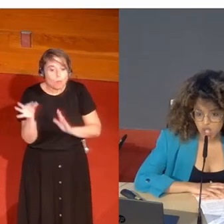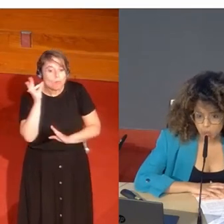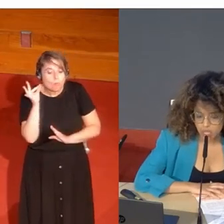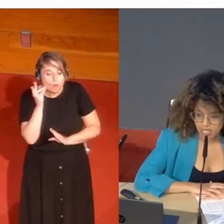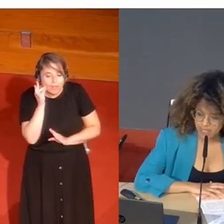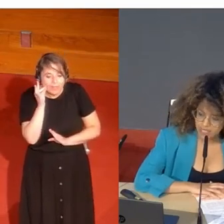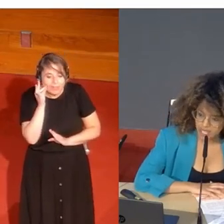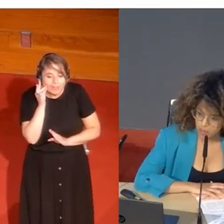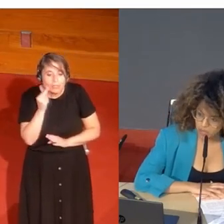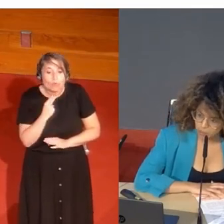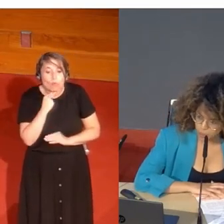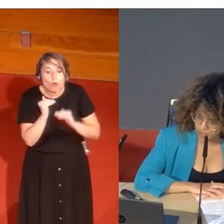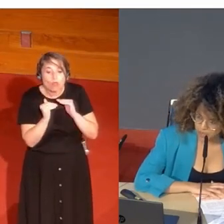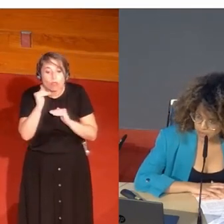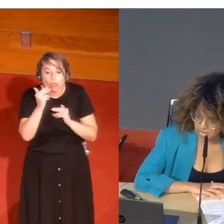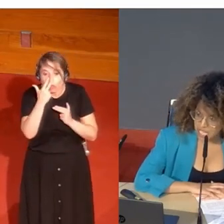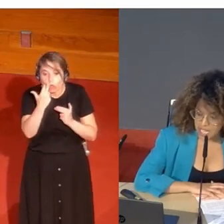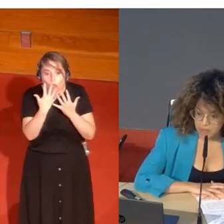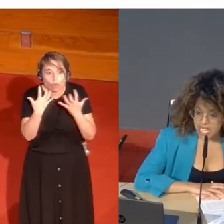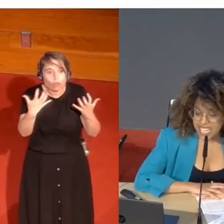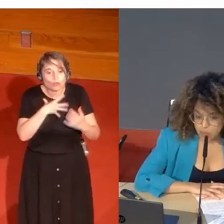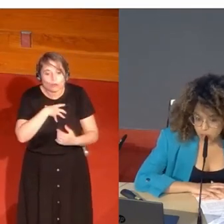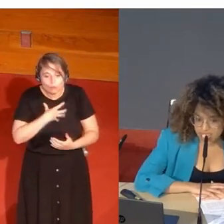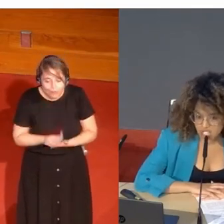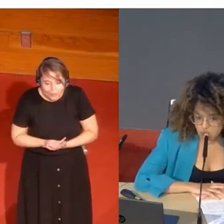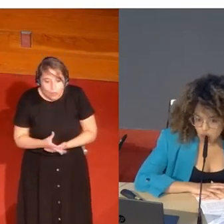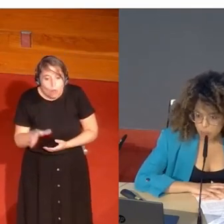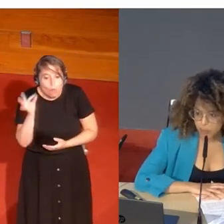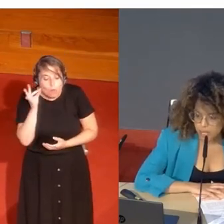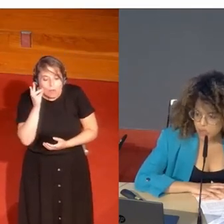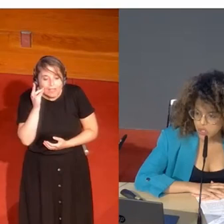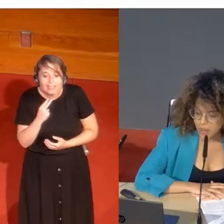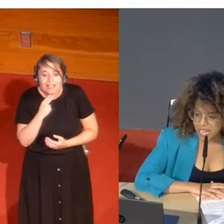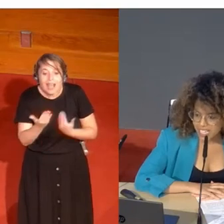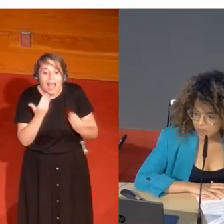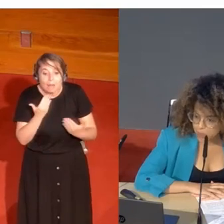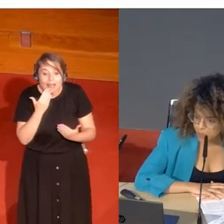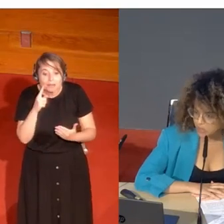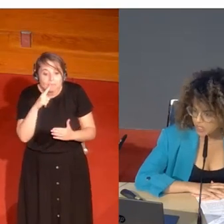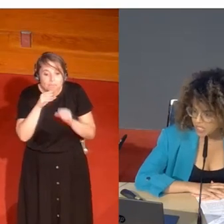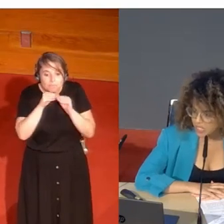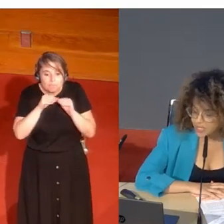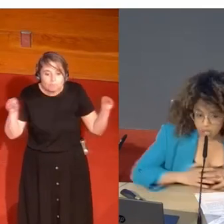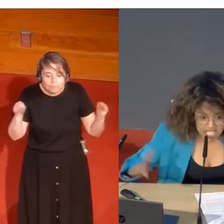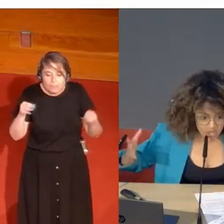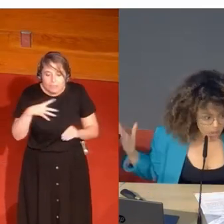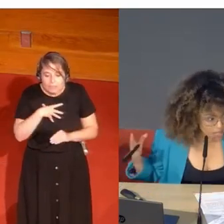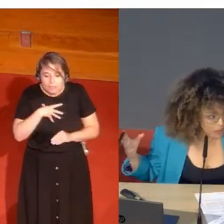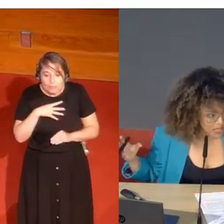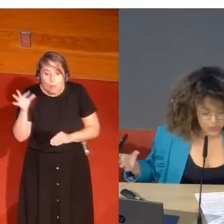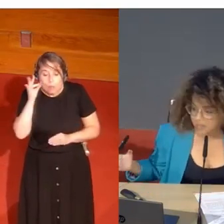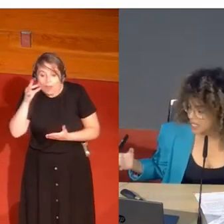mujeres no pueden levantar la voz en público las mujeres no podemos hablar en público digo